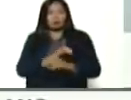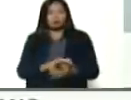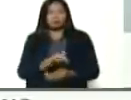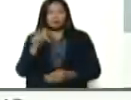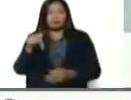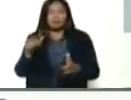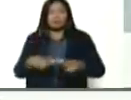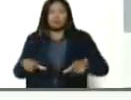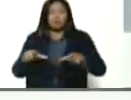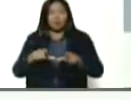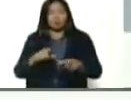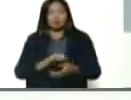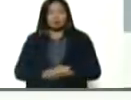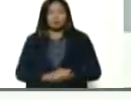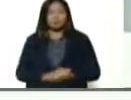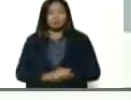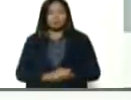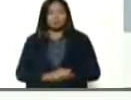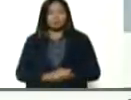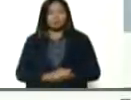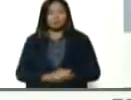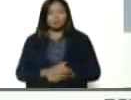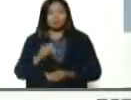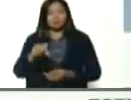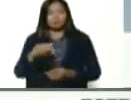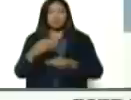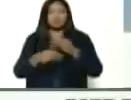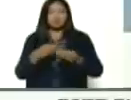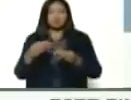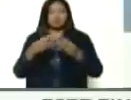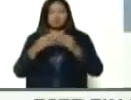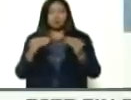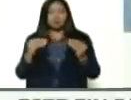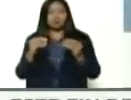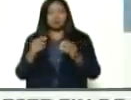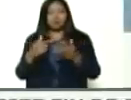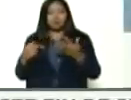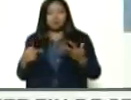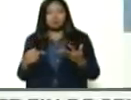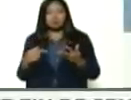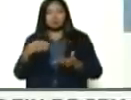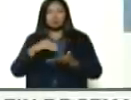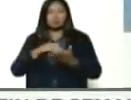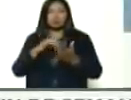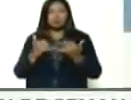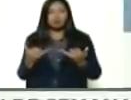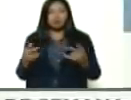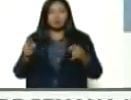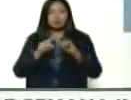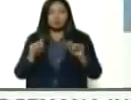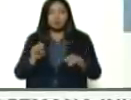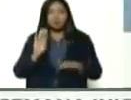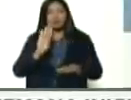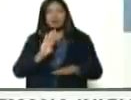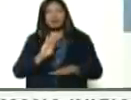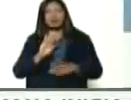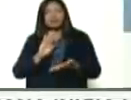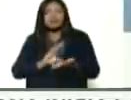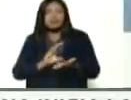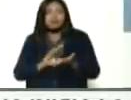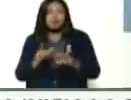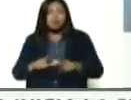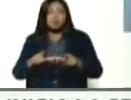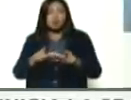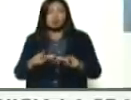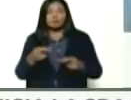en este centro este centro además presidente tiene todas las estaciones las estaciones que se diseñaron para los centros masivos tiene un puesto de